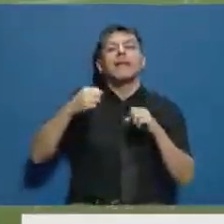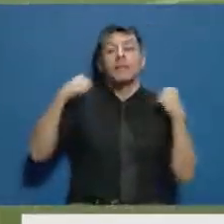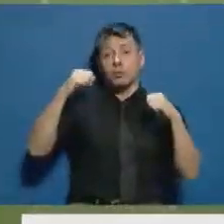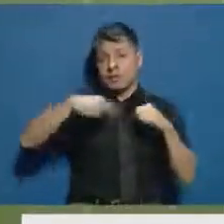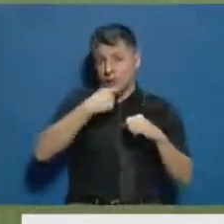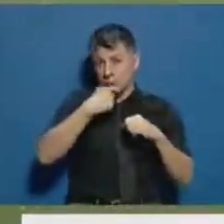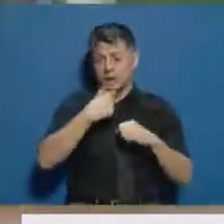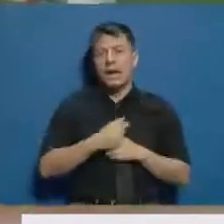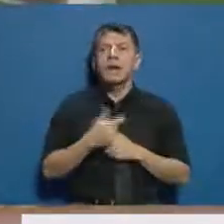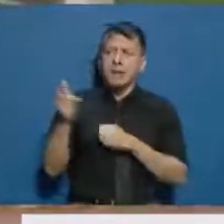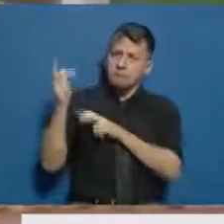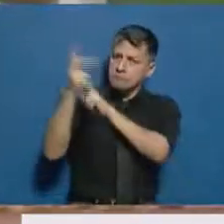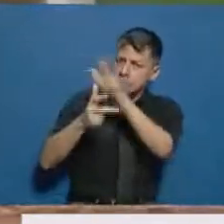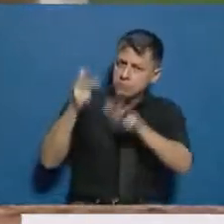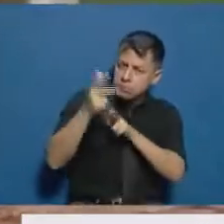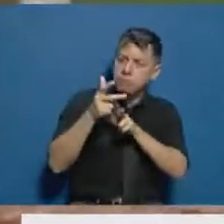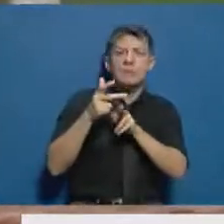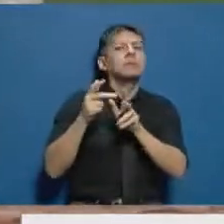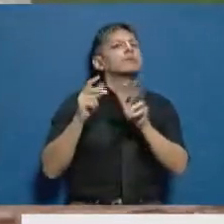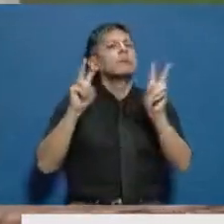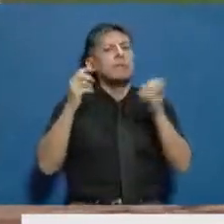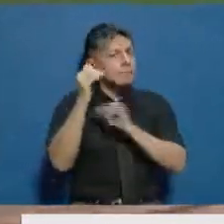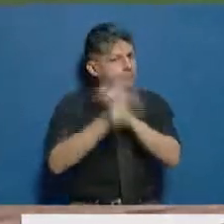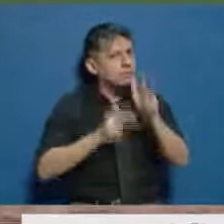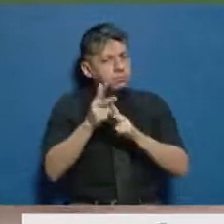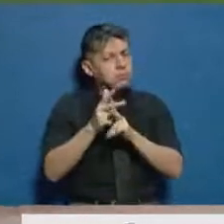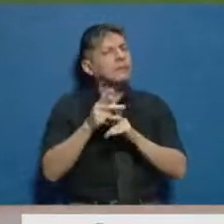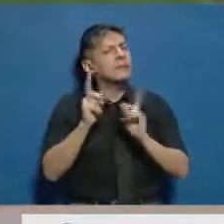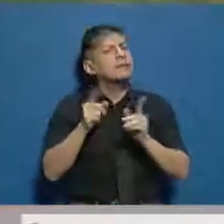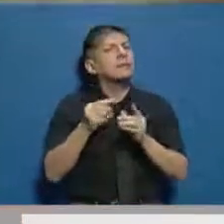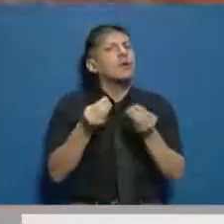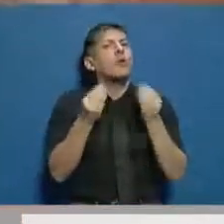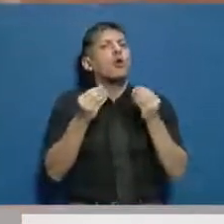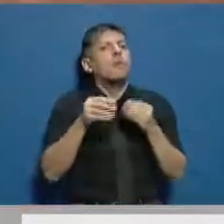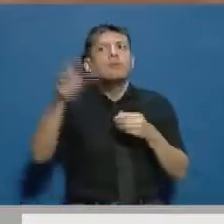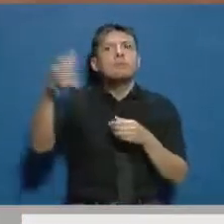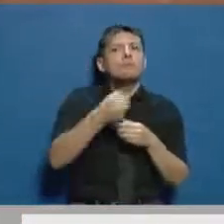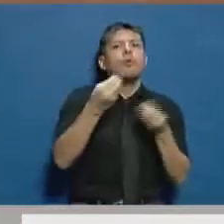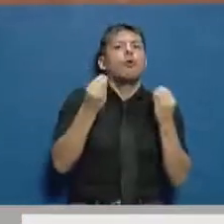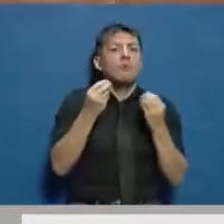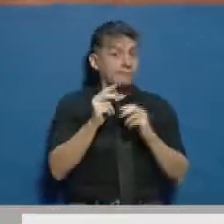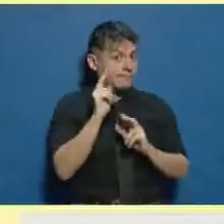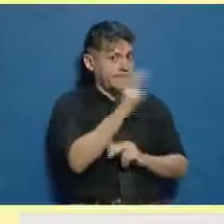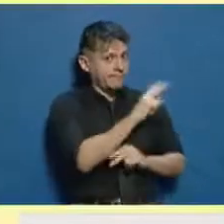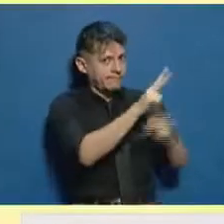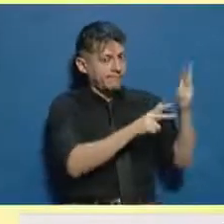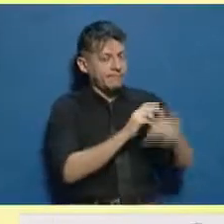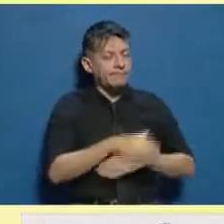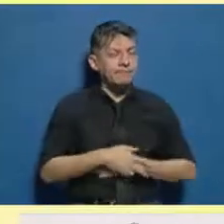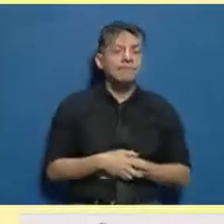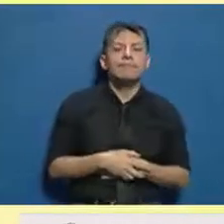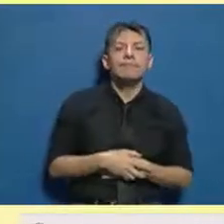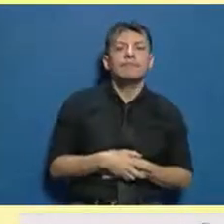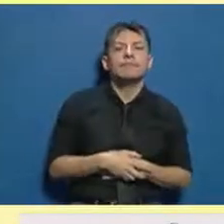esto y también hablaba de cómo hay que hacer para que puedan acceder a este beneficio. Lo escuchamos. Los clubes sin fines de